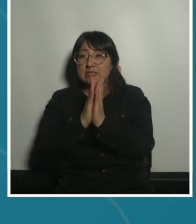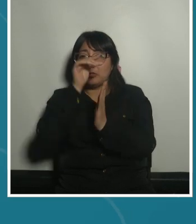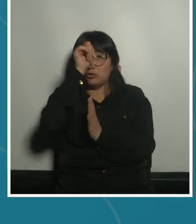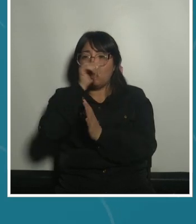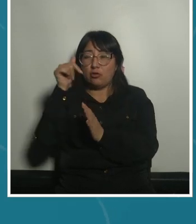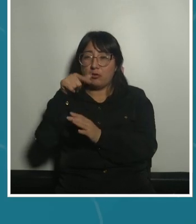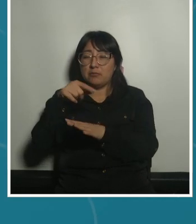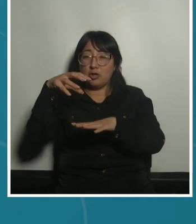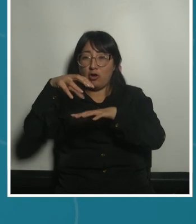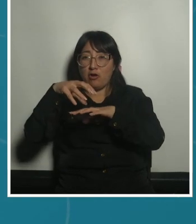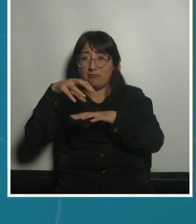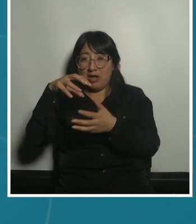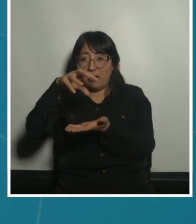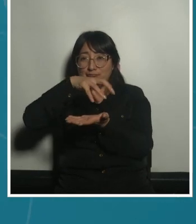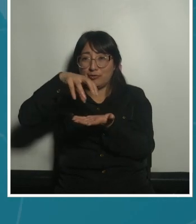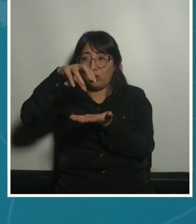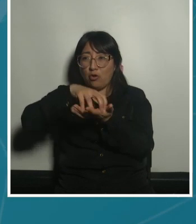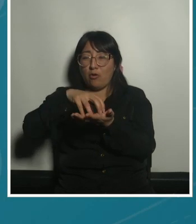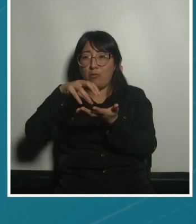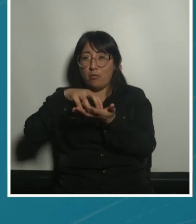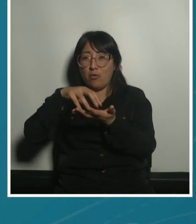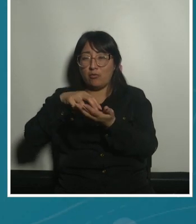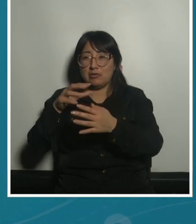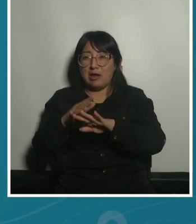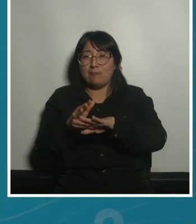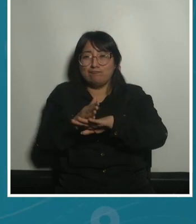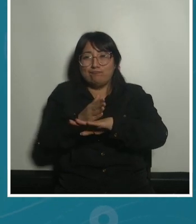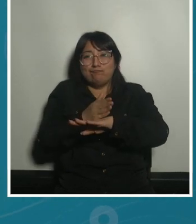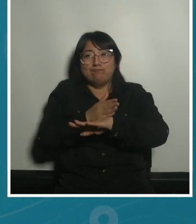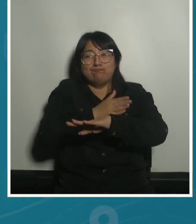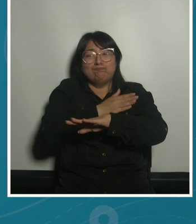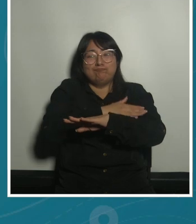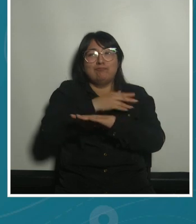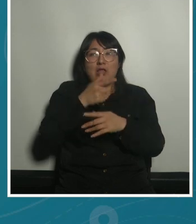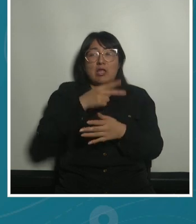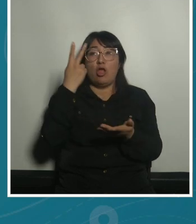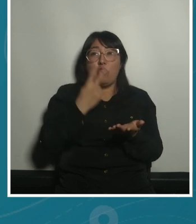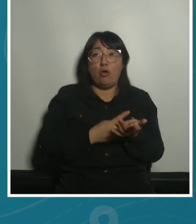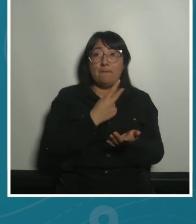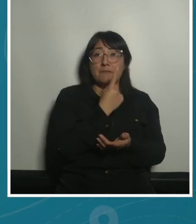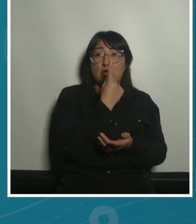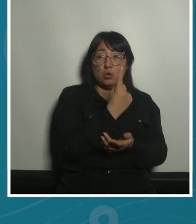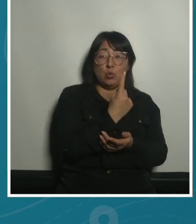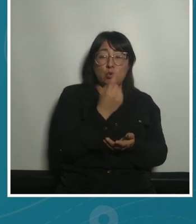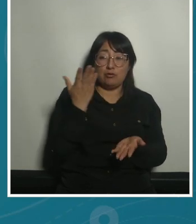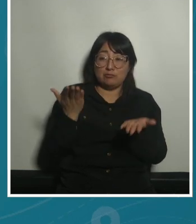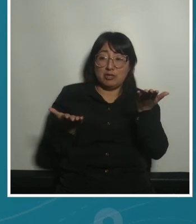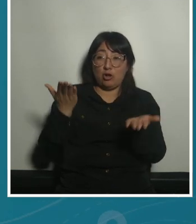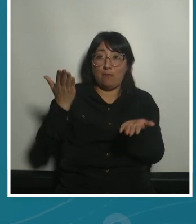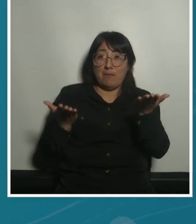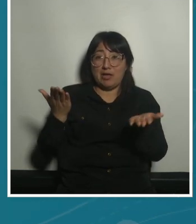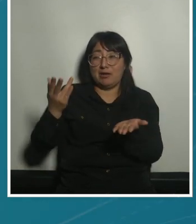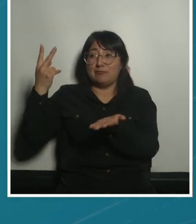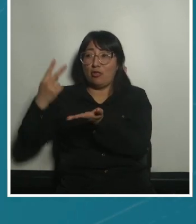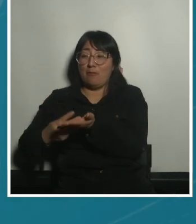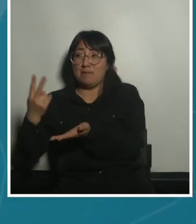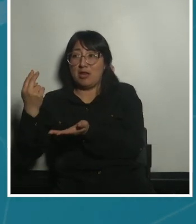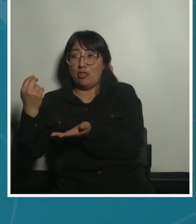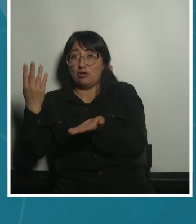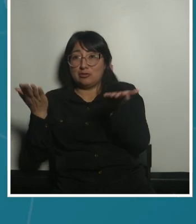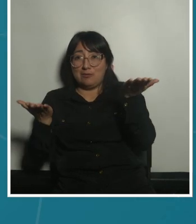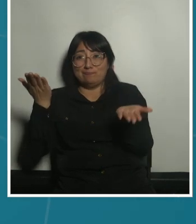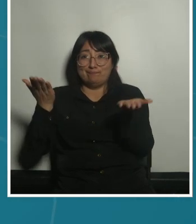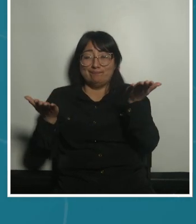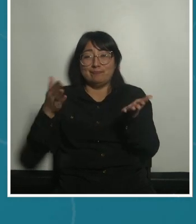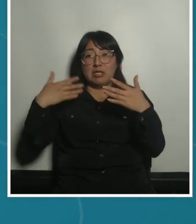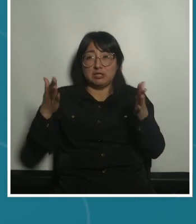que más retrocede dentro del país, pero se puede comparar ahí el 2001 con el 2012, y a medida que hemos